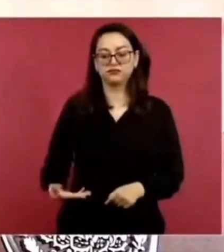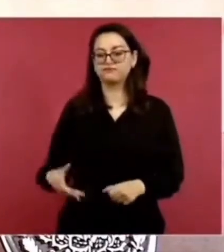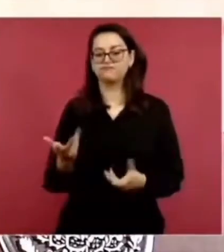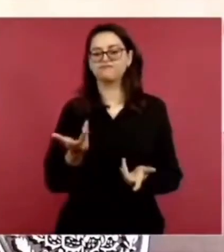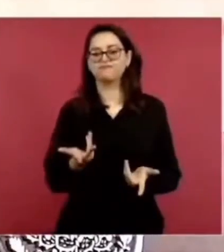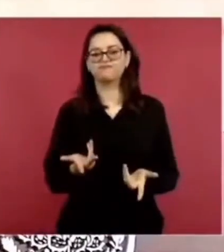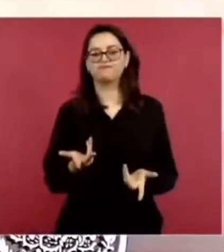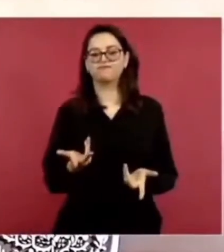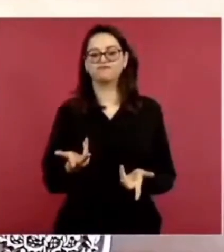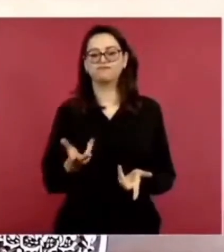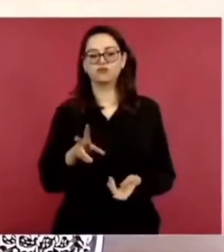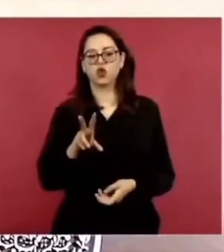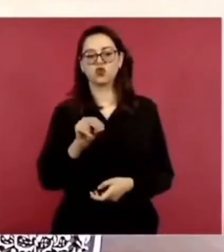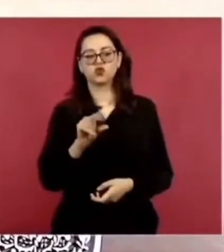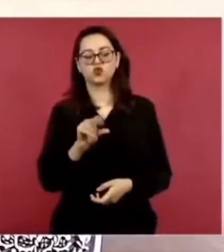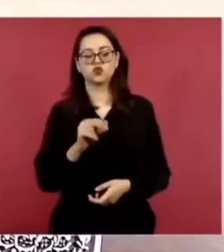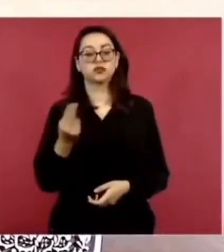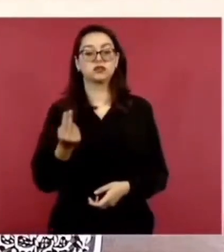y